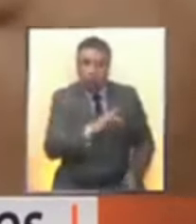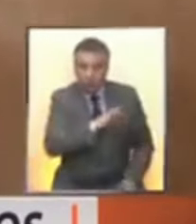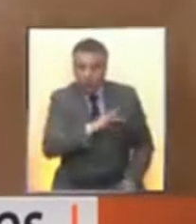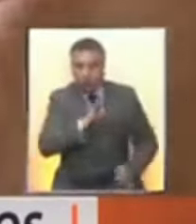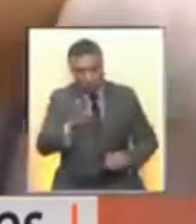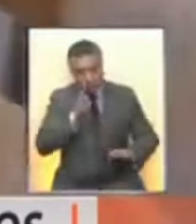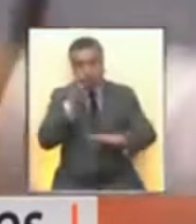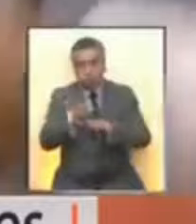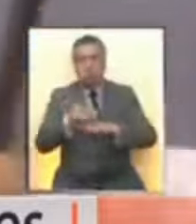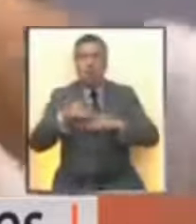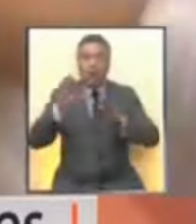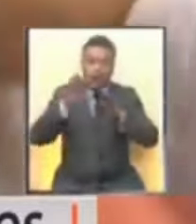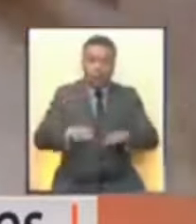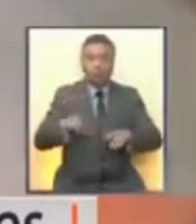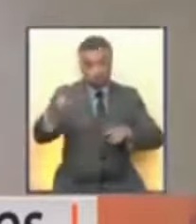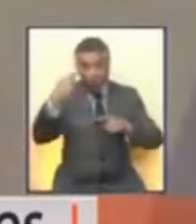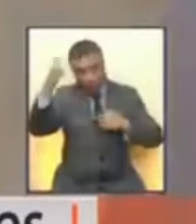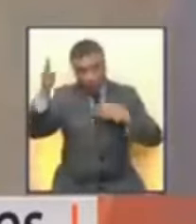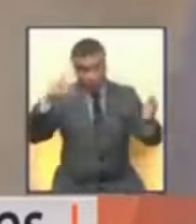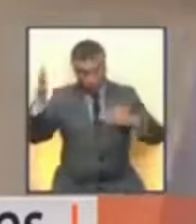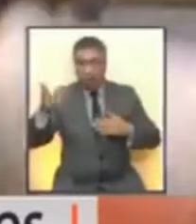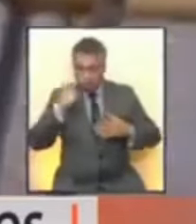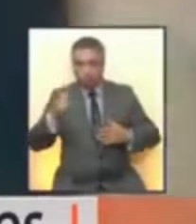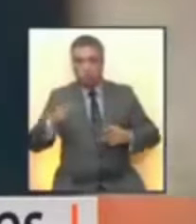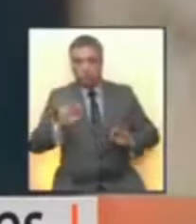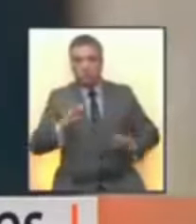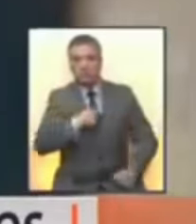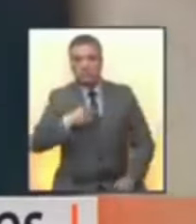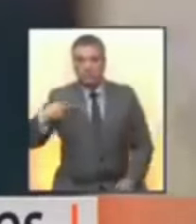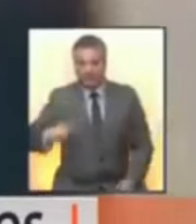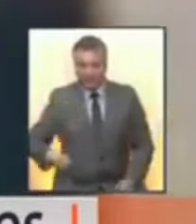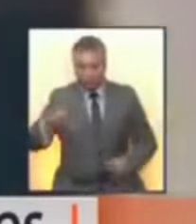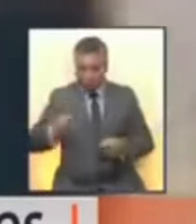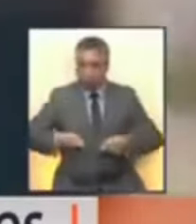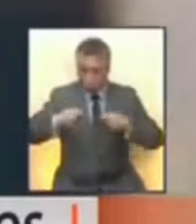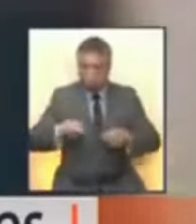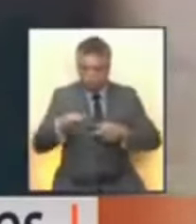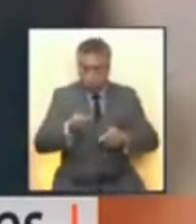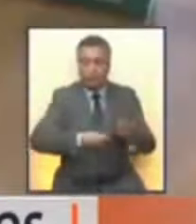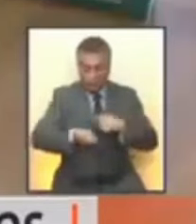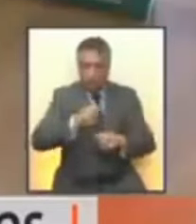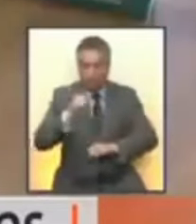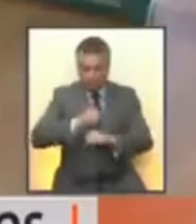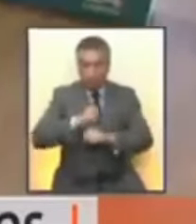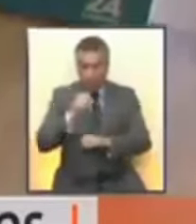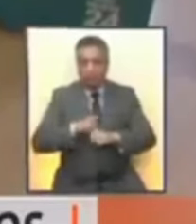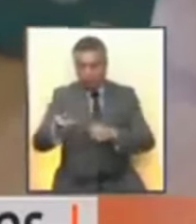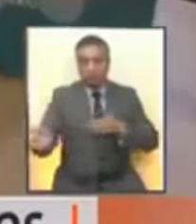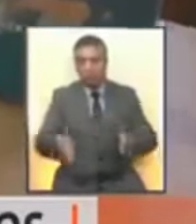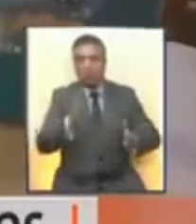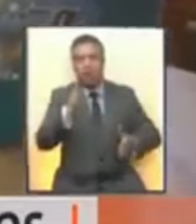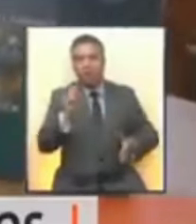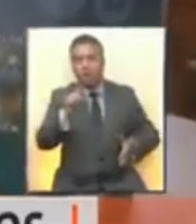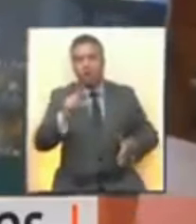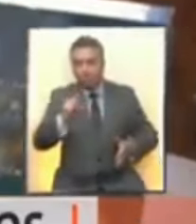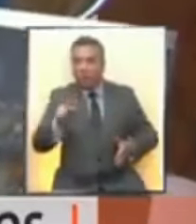apoyo al extranjero y lo encontró. Inversionistas chinos ahora se disponen a fabricar y vender su producto, que además de la bolsa,